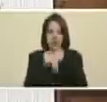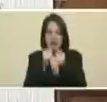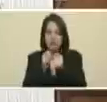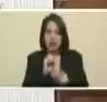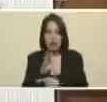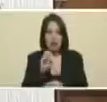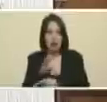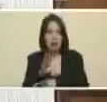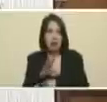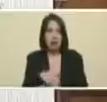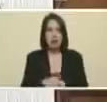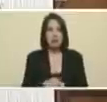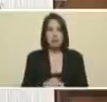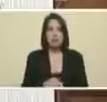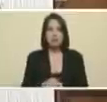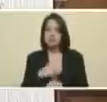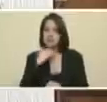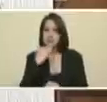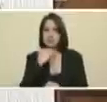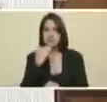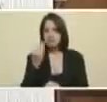unas notas